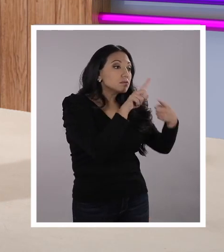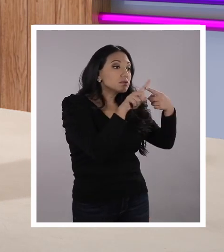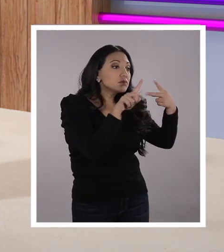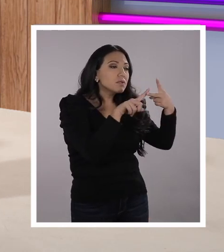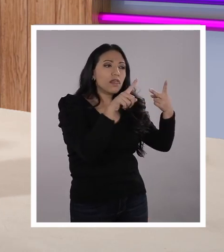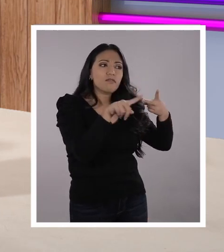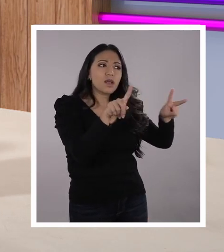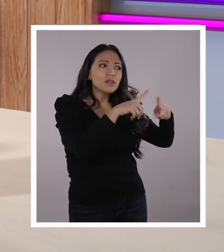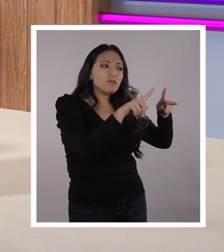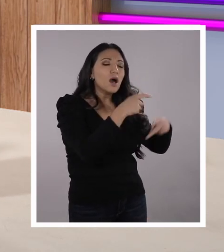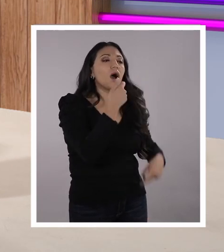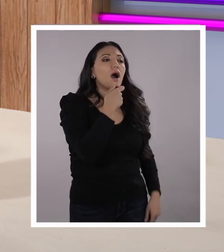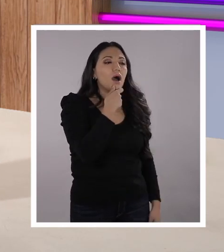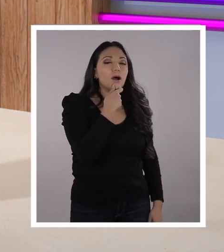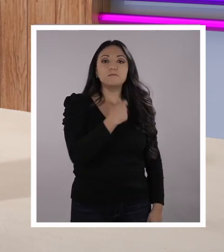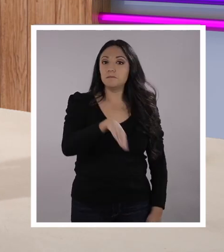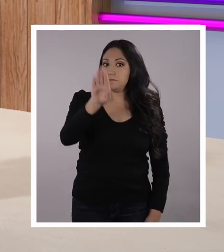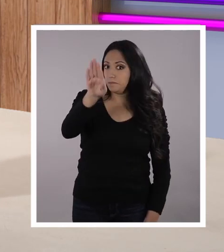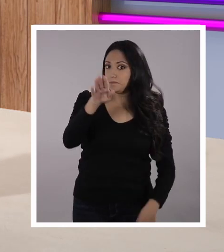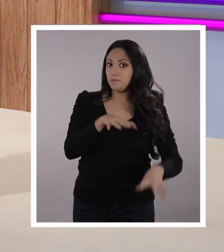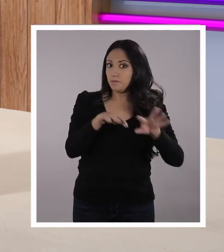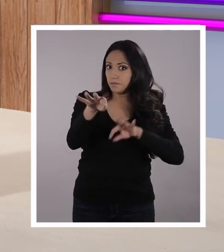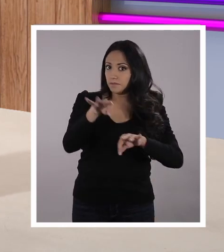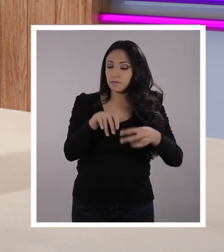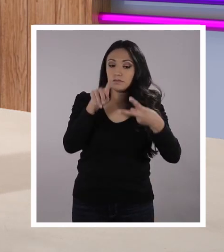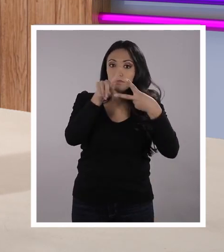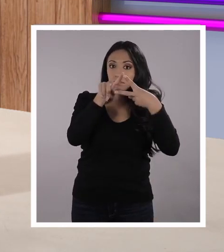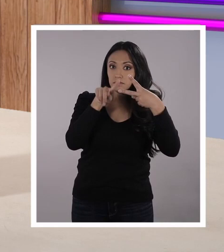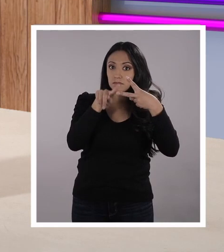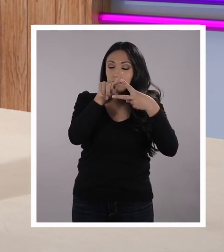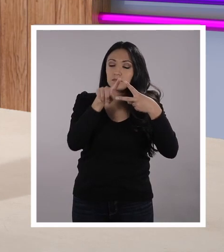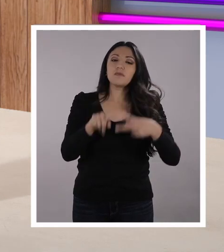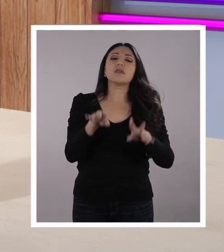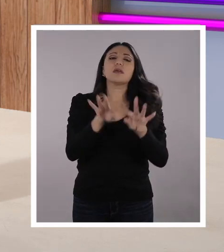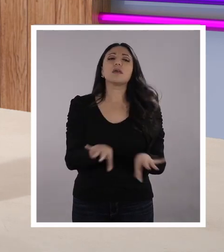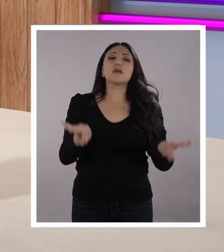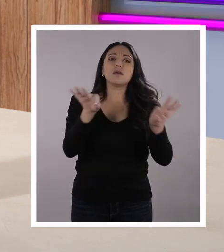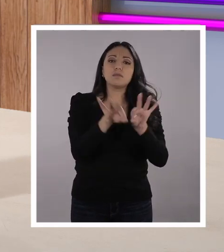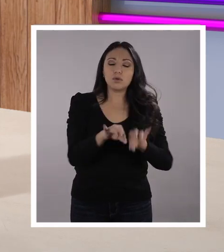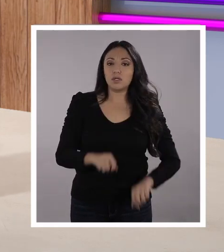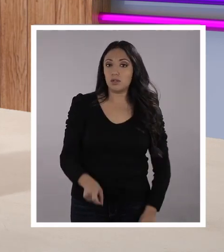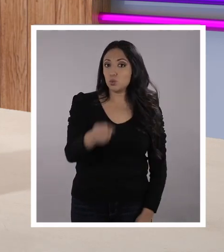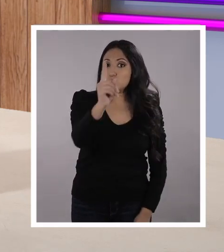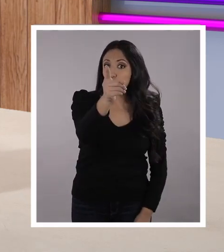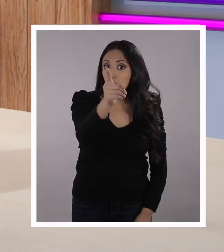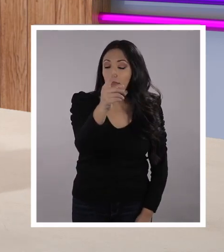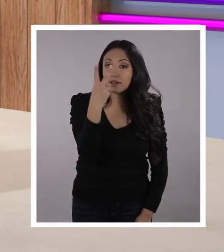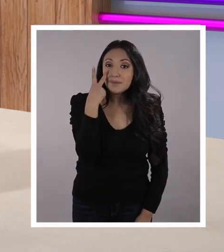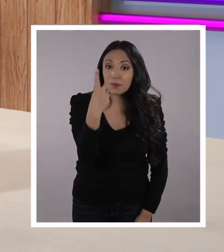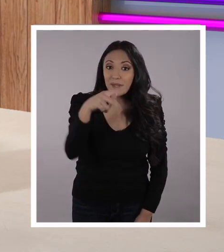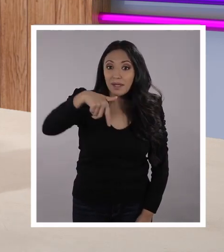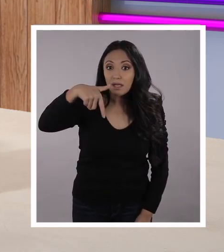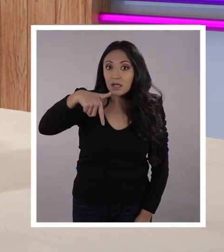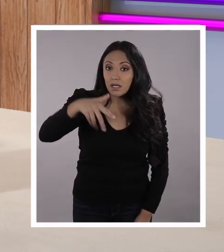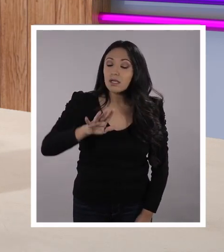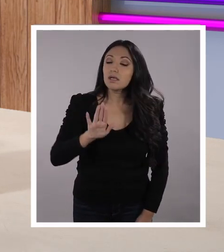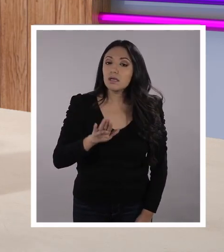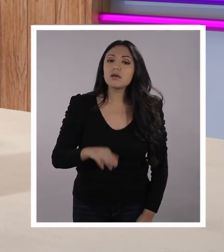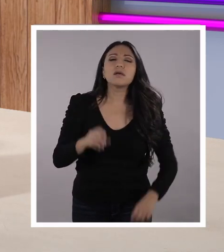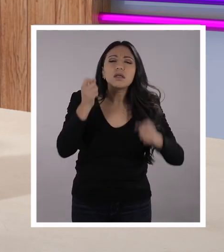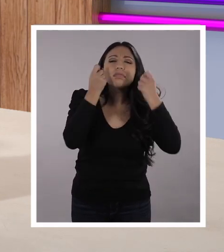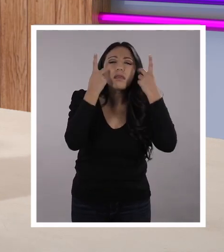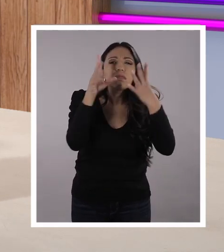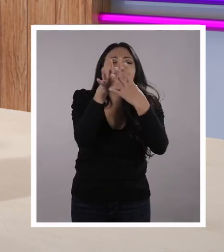Distintas. Así es. Muchas gracias, Webster. Entonces, es importante que los chicos que nos están y chicas que nos están mirando